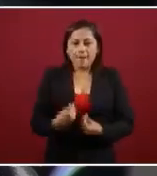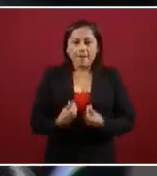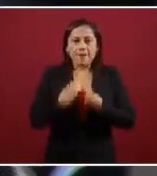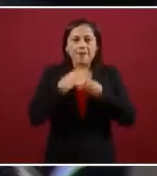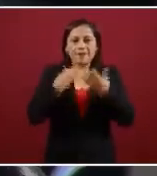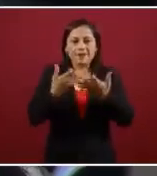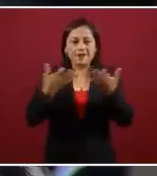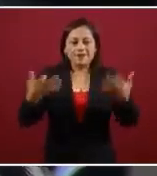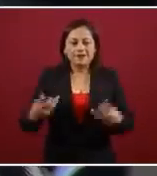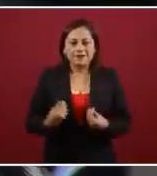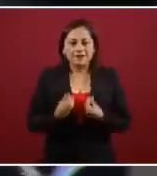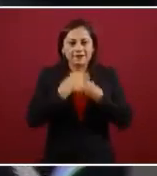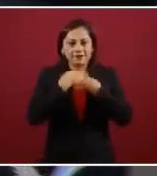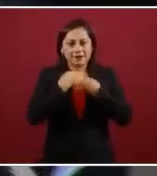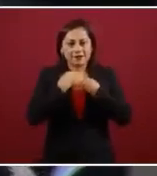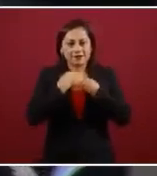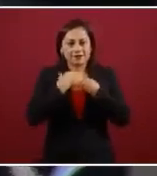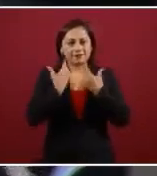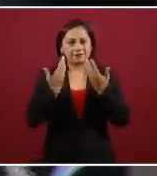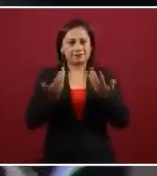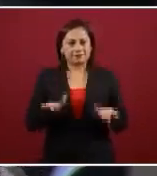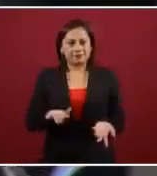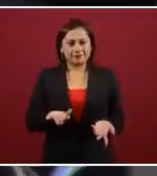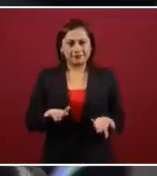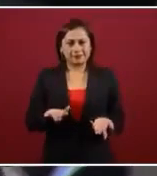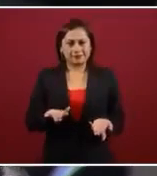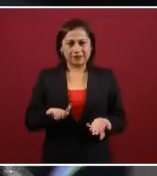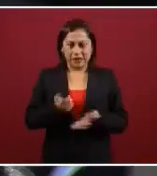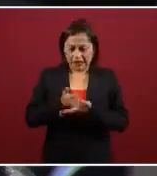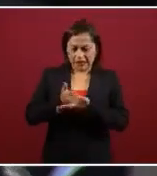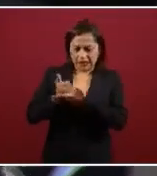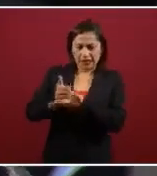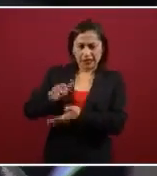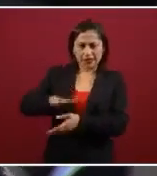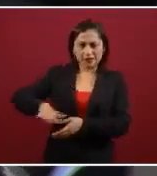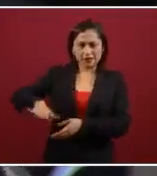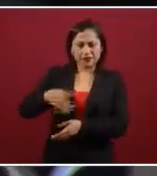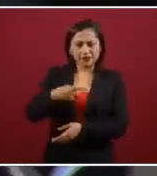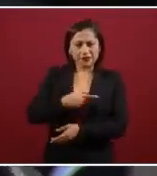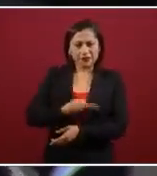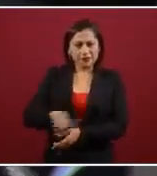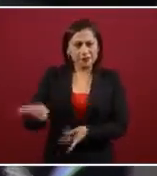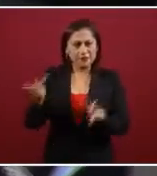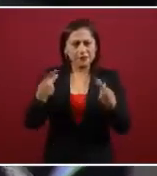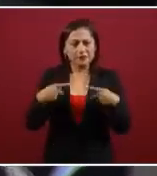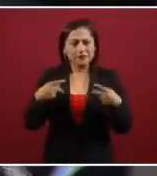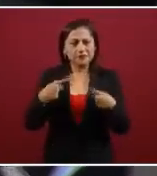vida. ¿Por qué ayudar? ¿Por qué no ayudar también a esa gente pobre de esos lugares